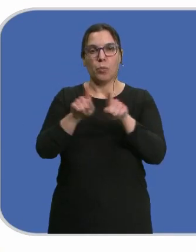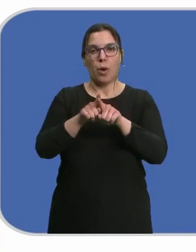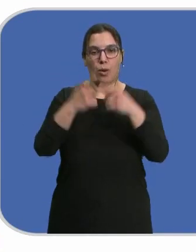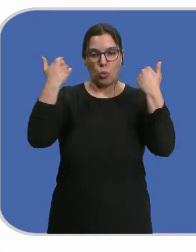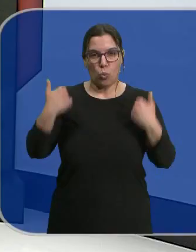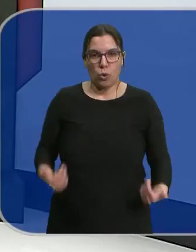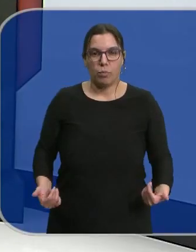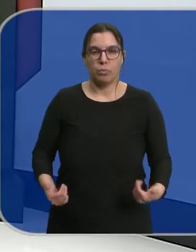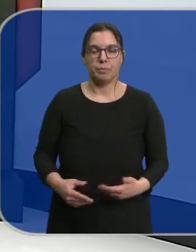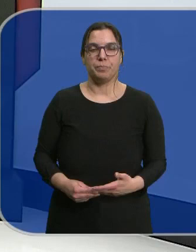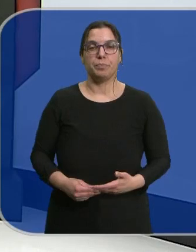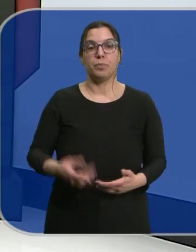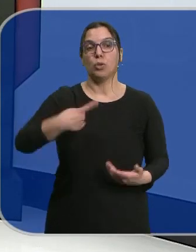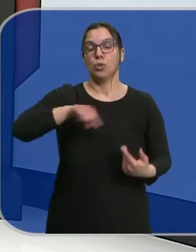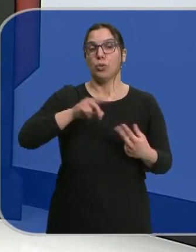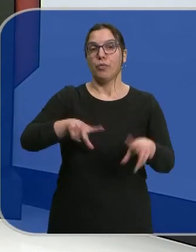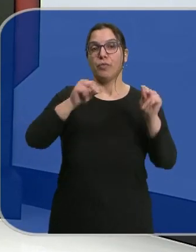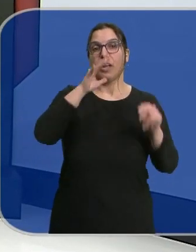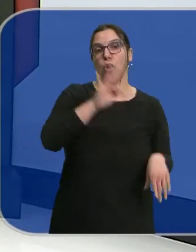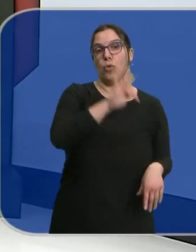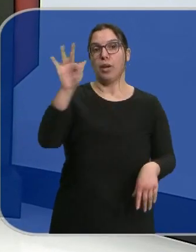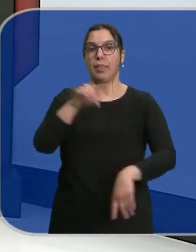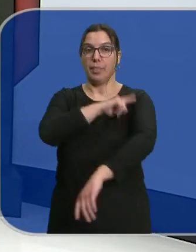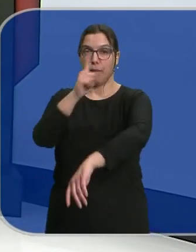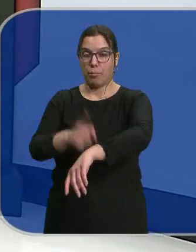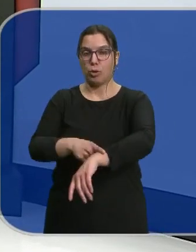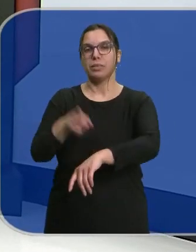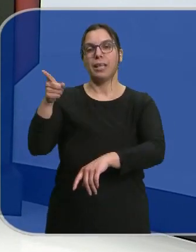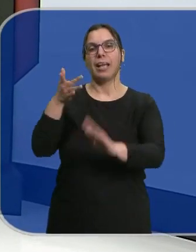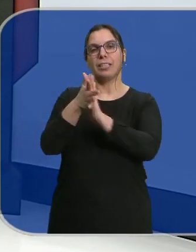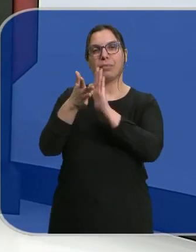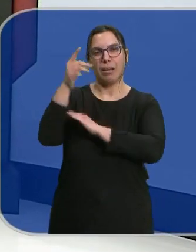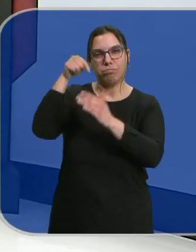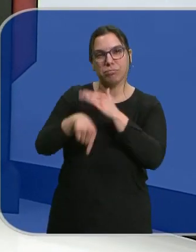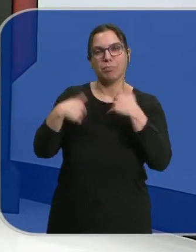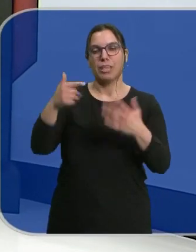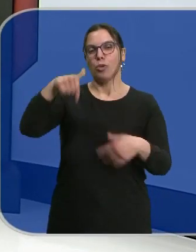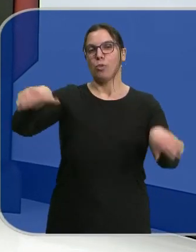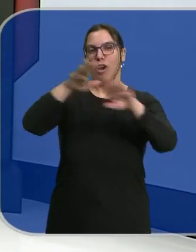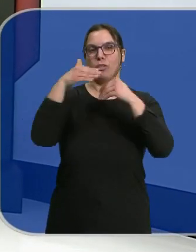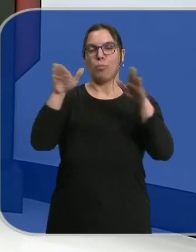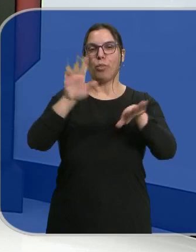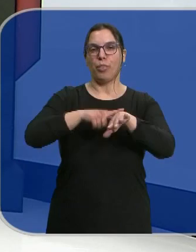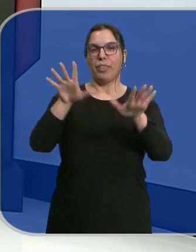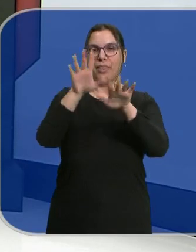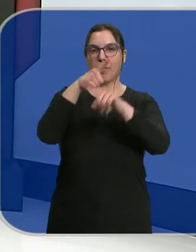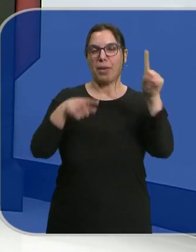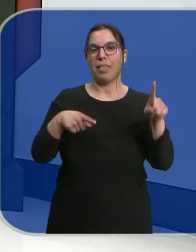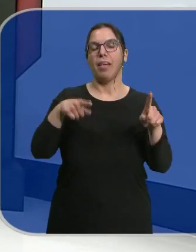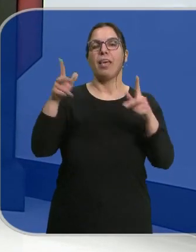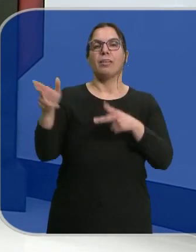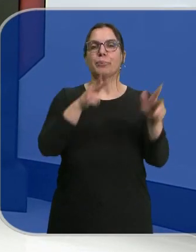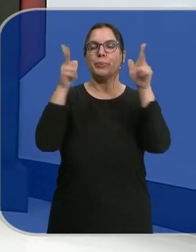anatomía. Nosotros nos vamos, se quedan ahora con los deportes, que les ampliará esta noticia. El estreno esta noche a las 10:30 de 100 años de